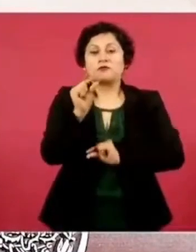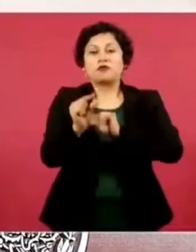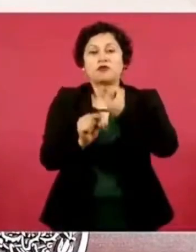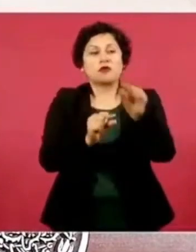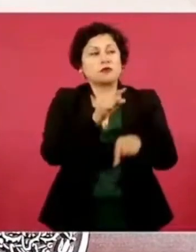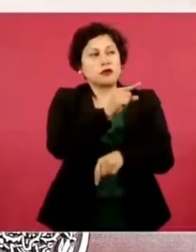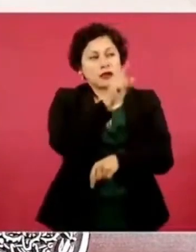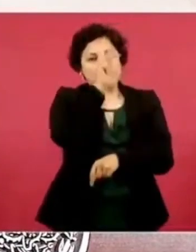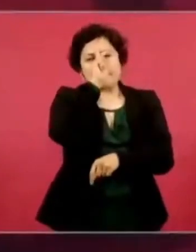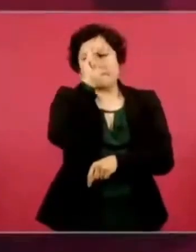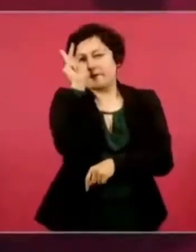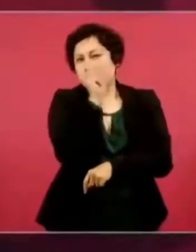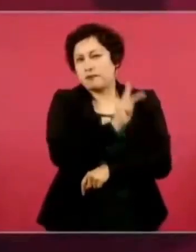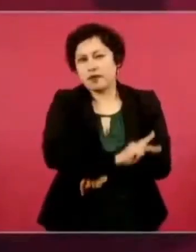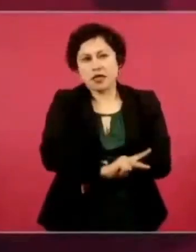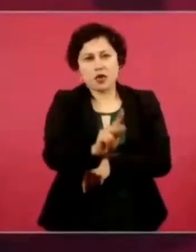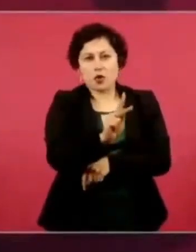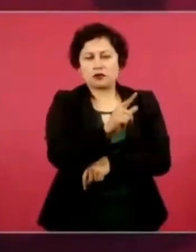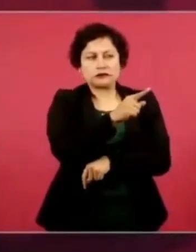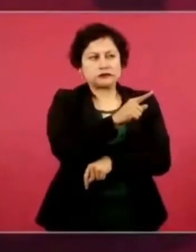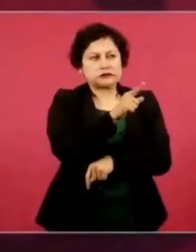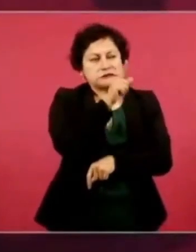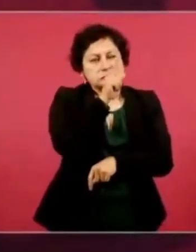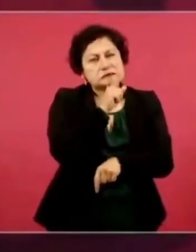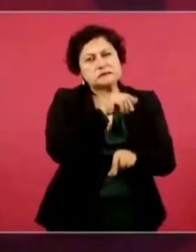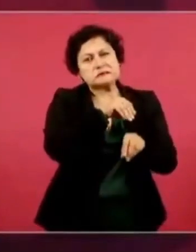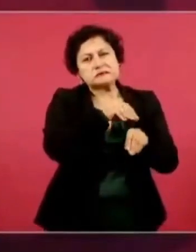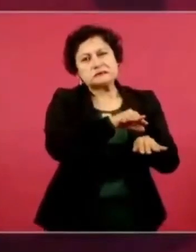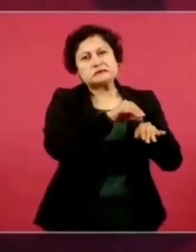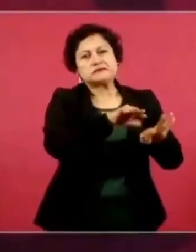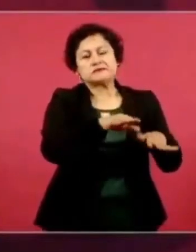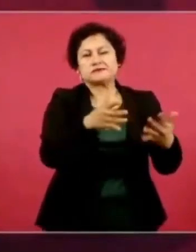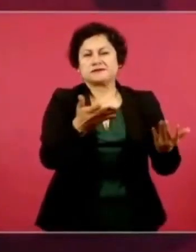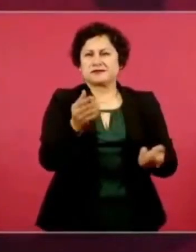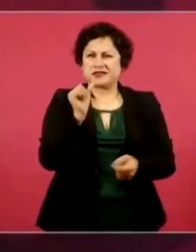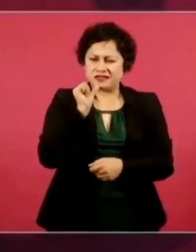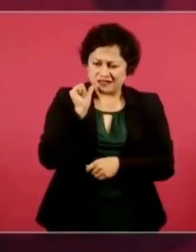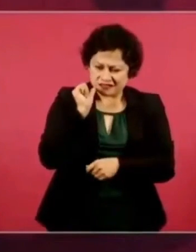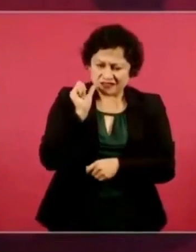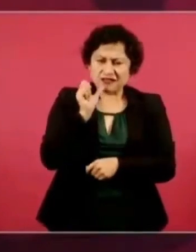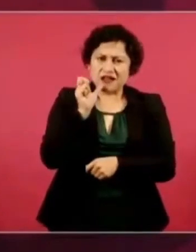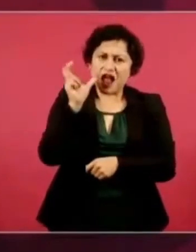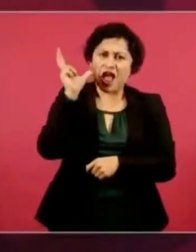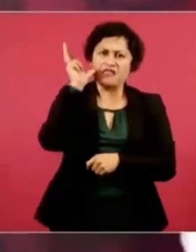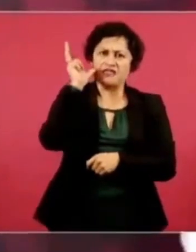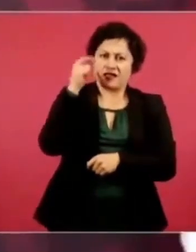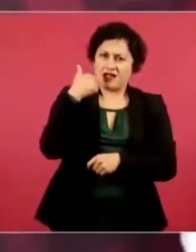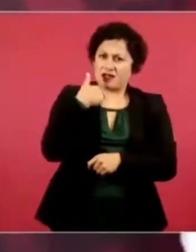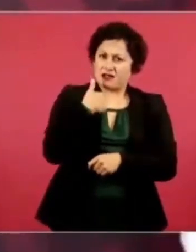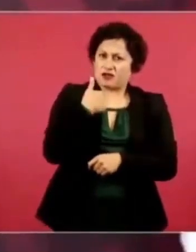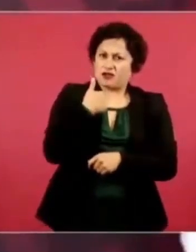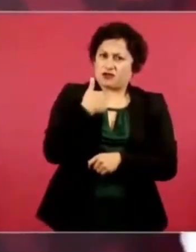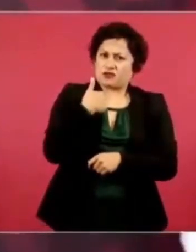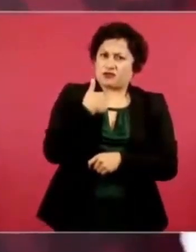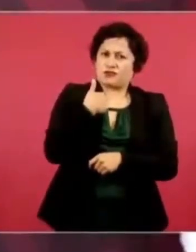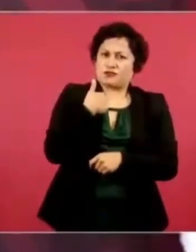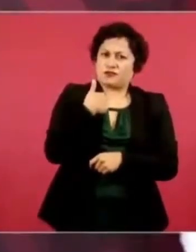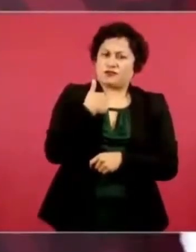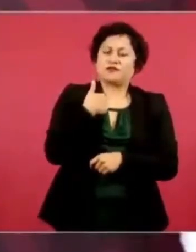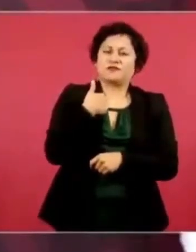ayer Antier estaba yo viendo que hasta el expresidente bueno no hasta él siempre ha